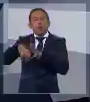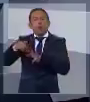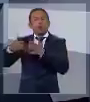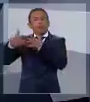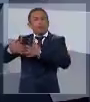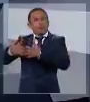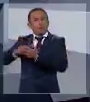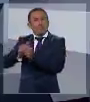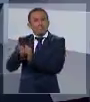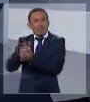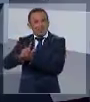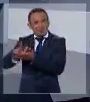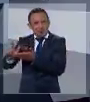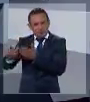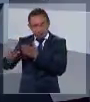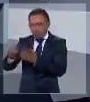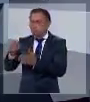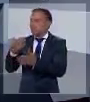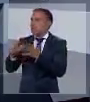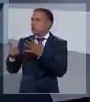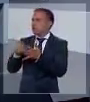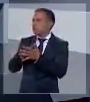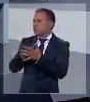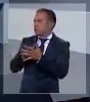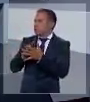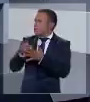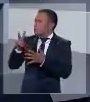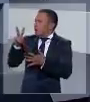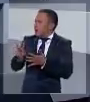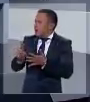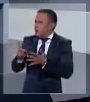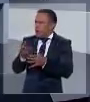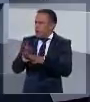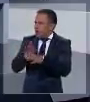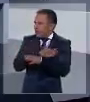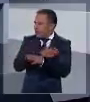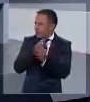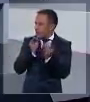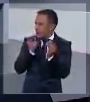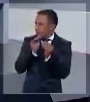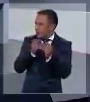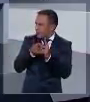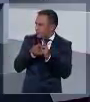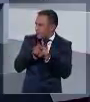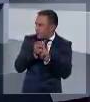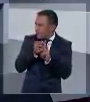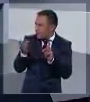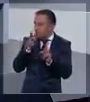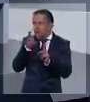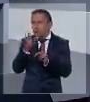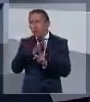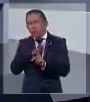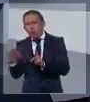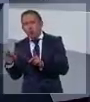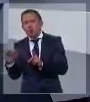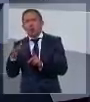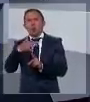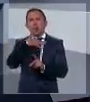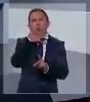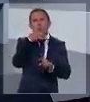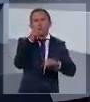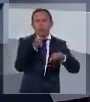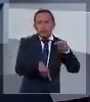debate. Y hizo una cuenta al principio de este debate en donde puso entre ahorros y corrupción y todo eso como